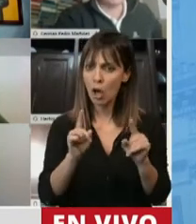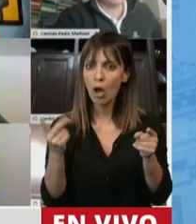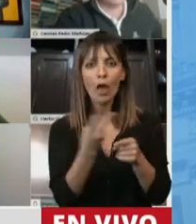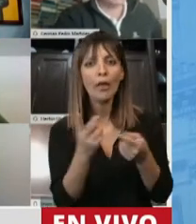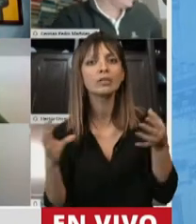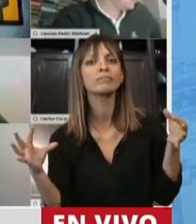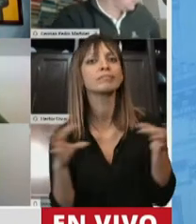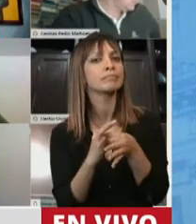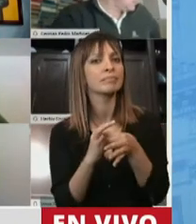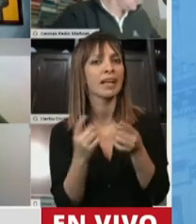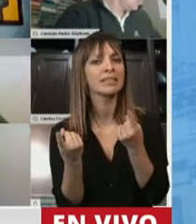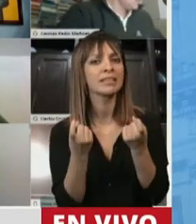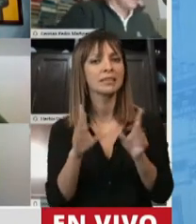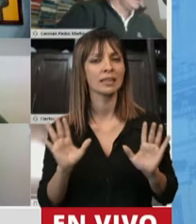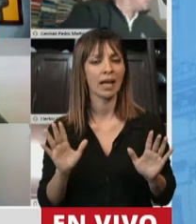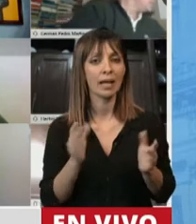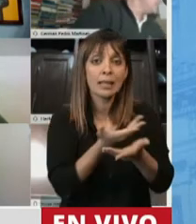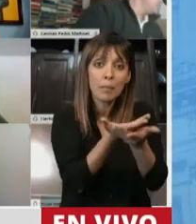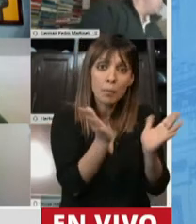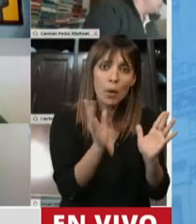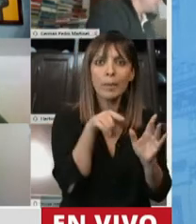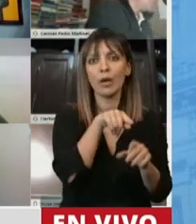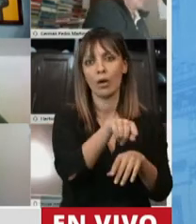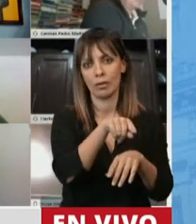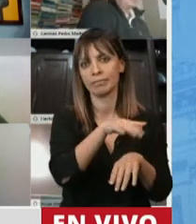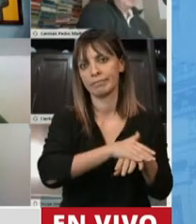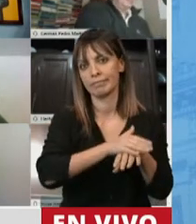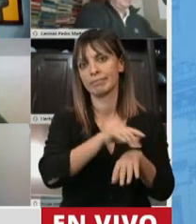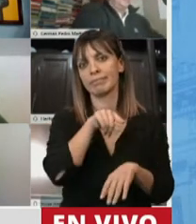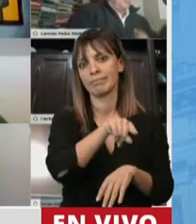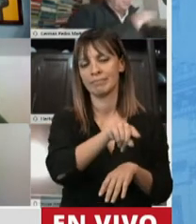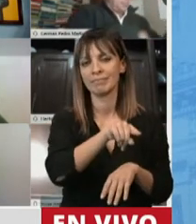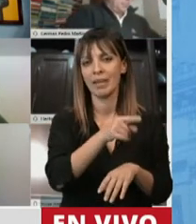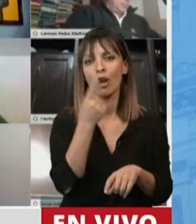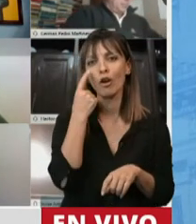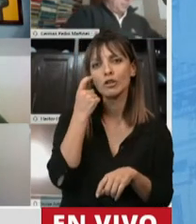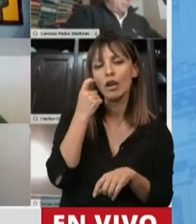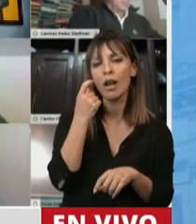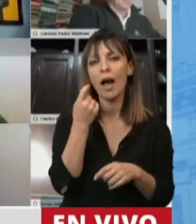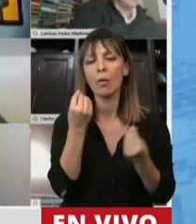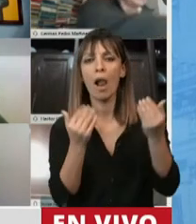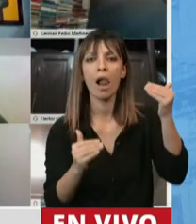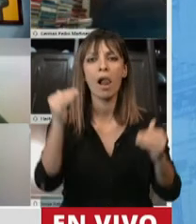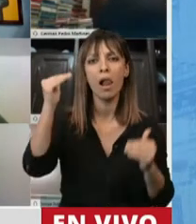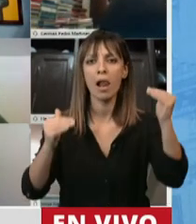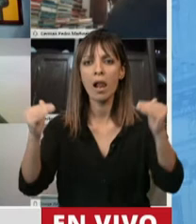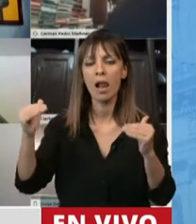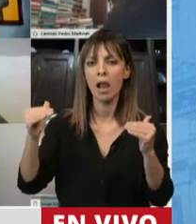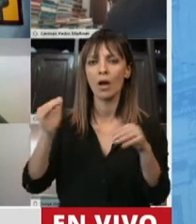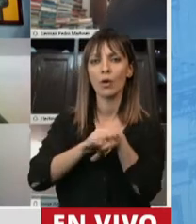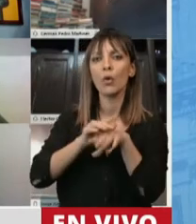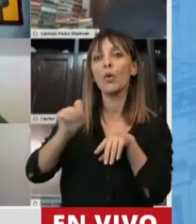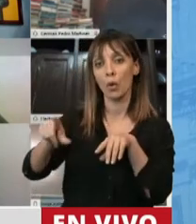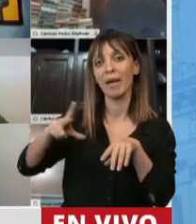por supuesto, el sector público es el encargado de controlar las inequidades que genera ese sector